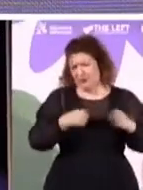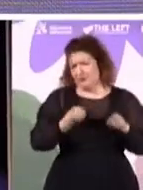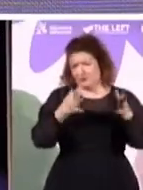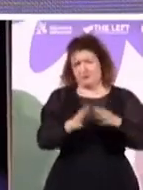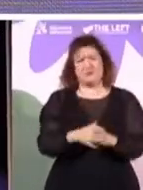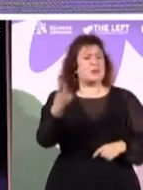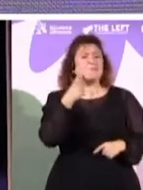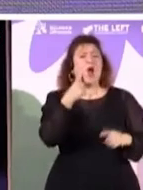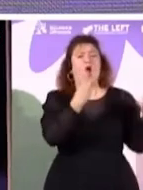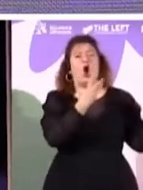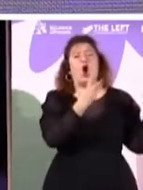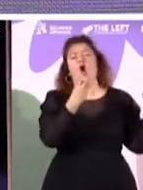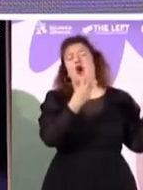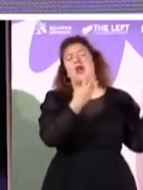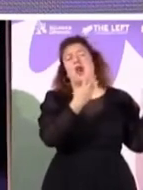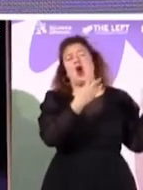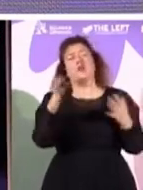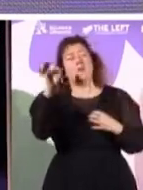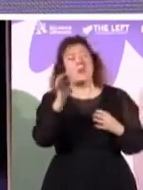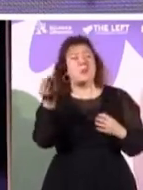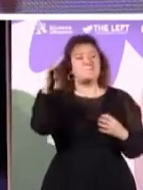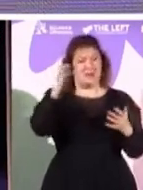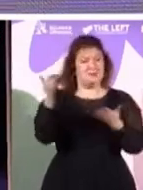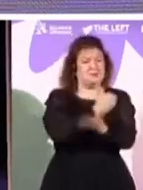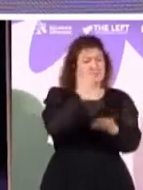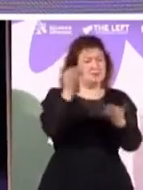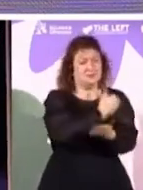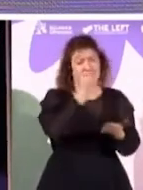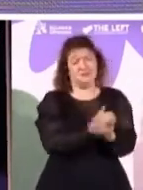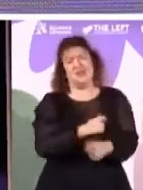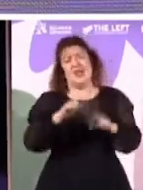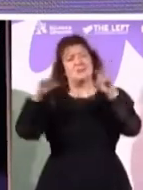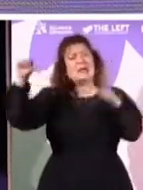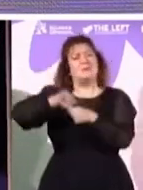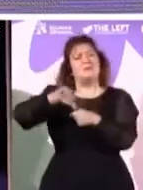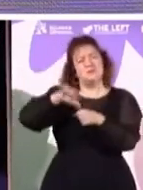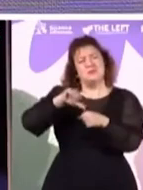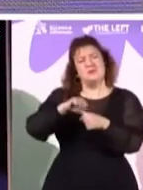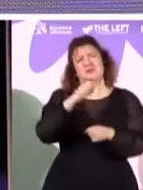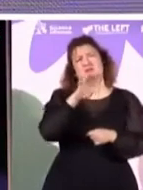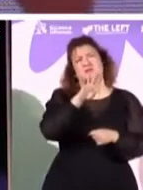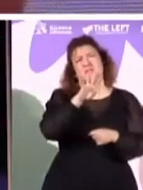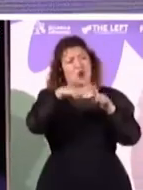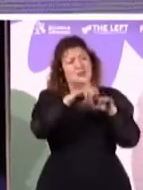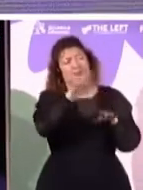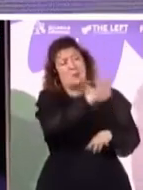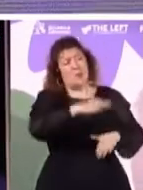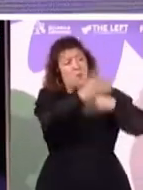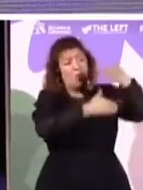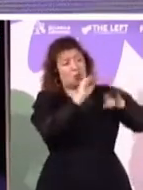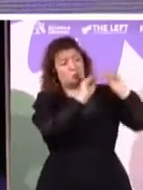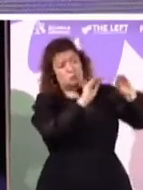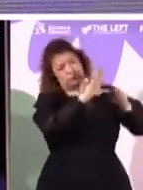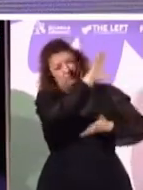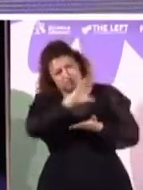los comunistas han salvado las democracias no yo creo que los comunistas lo único que han hecho en estos Cien años de